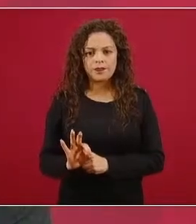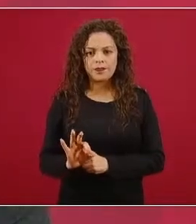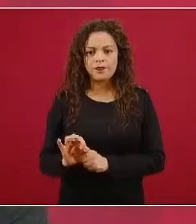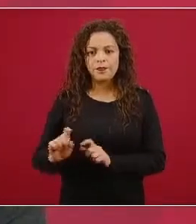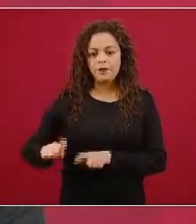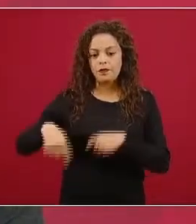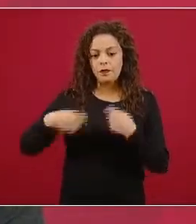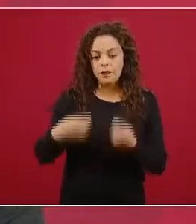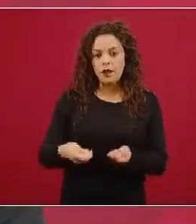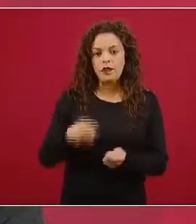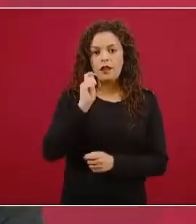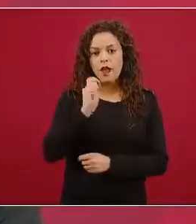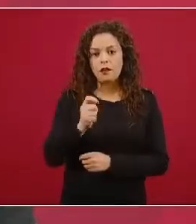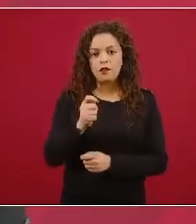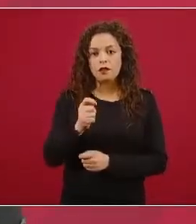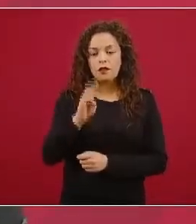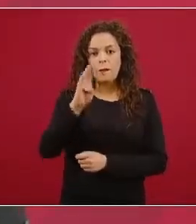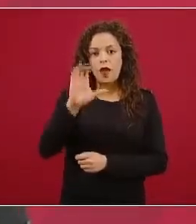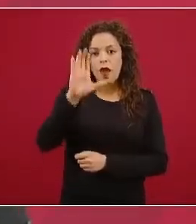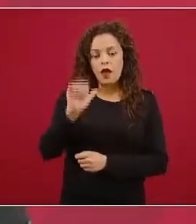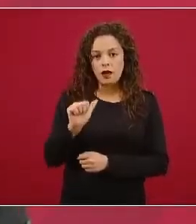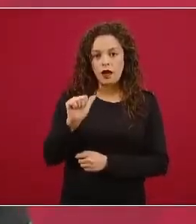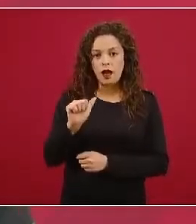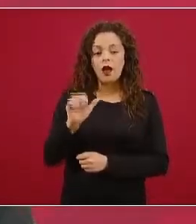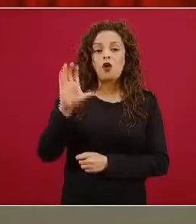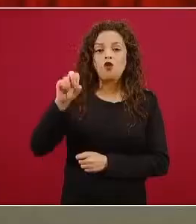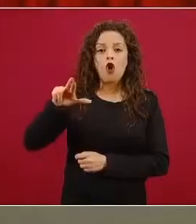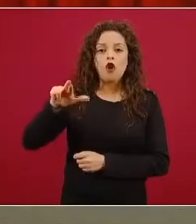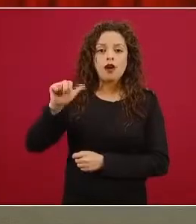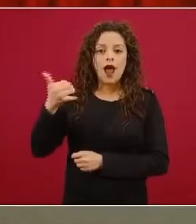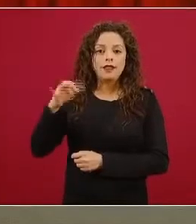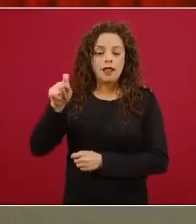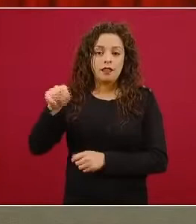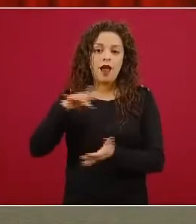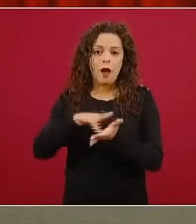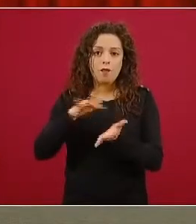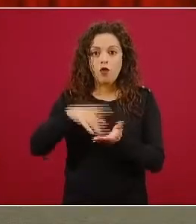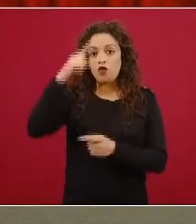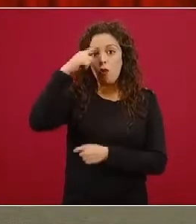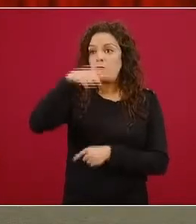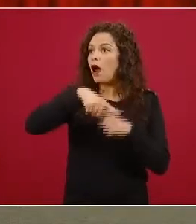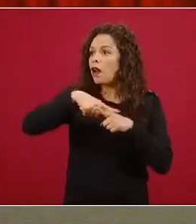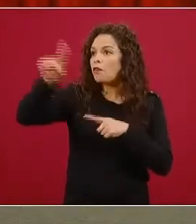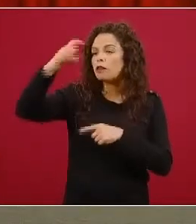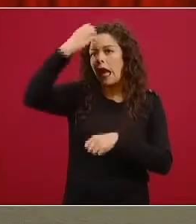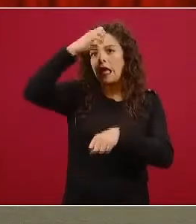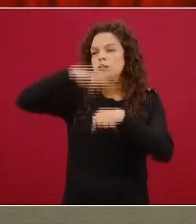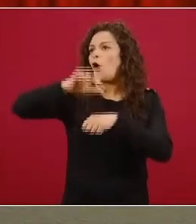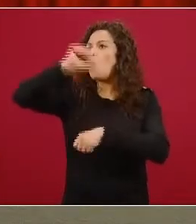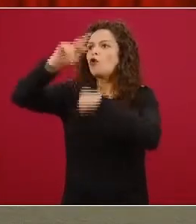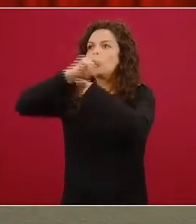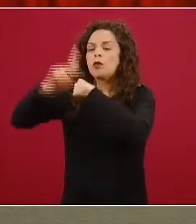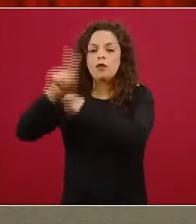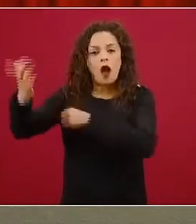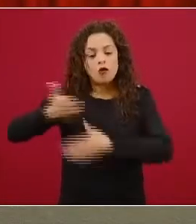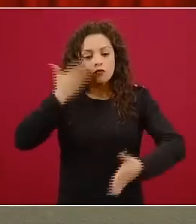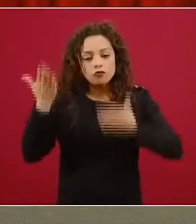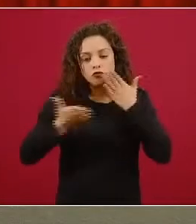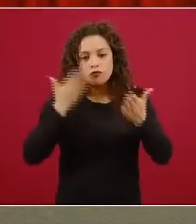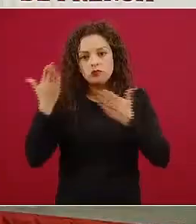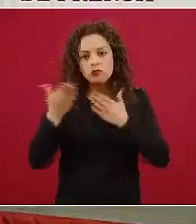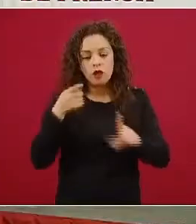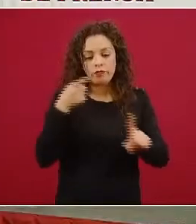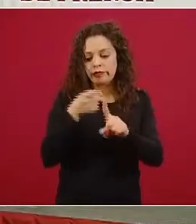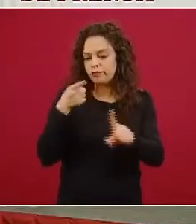a través de CONACYT becas al extranjero para que estudien en el extranjero en ciertos campos